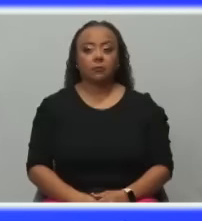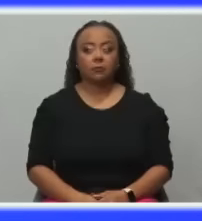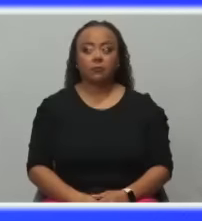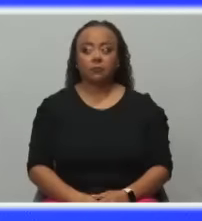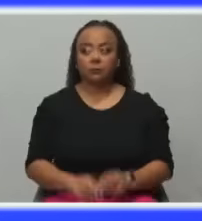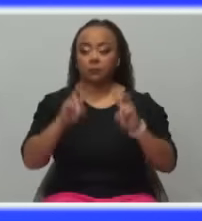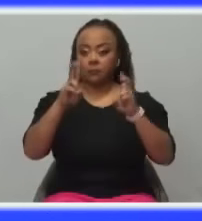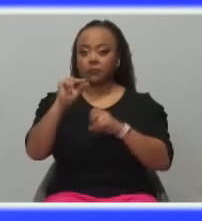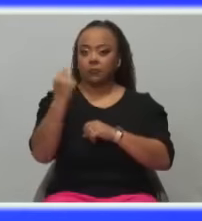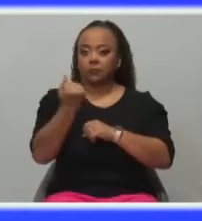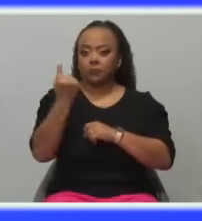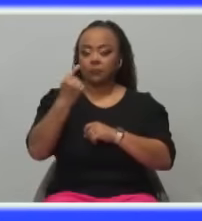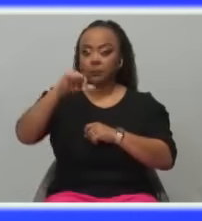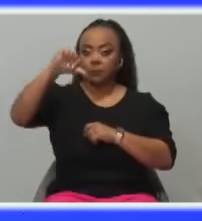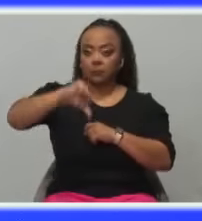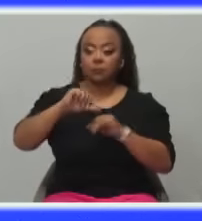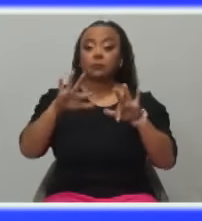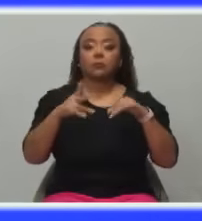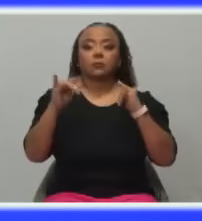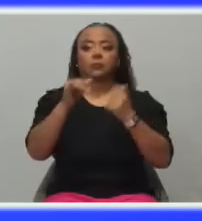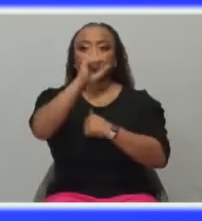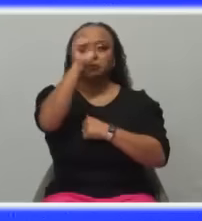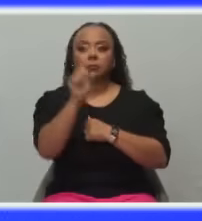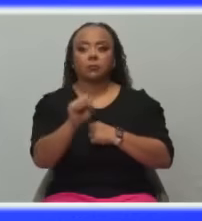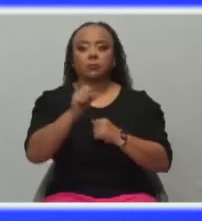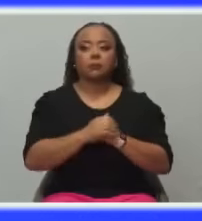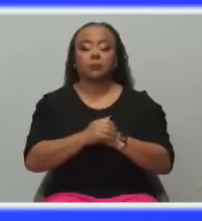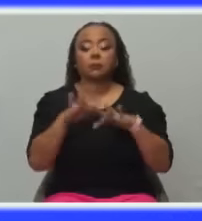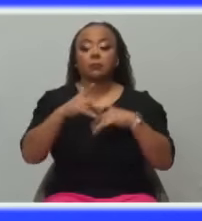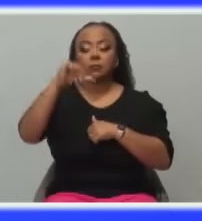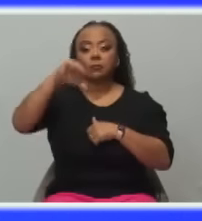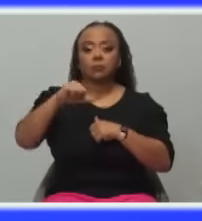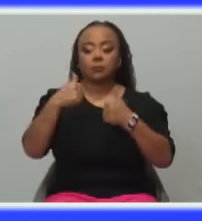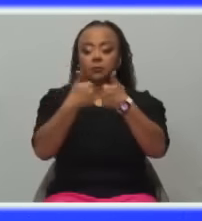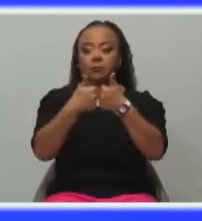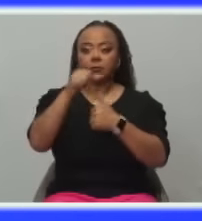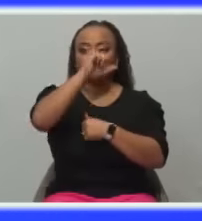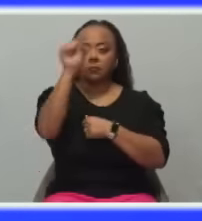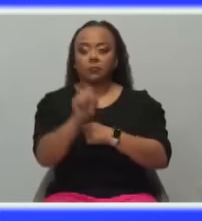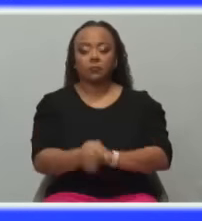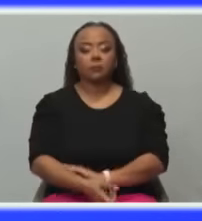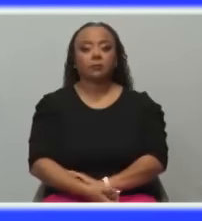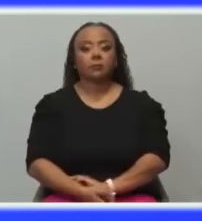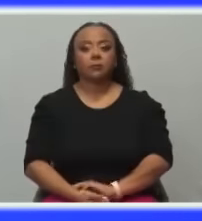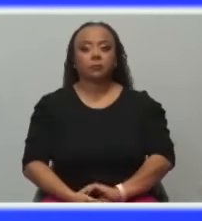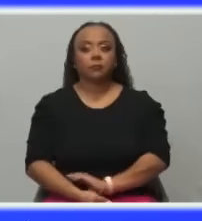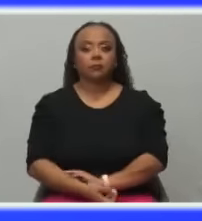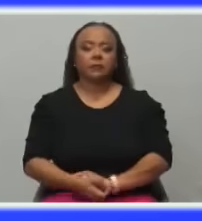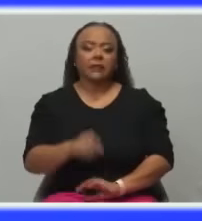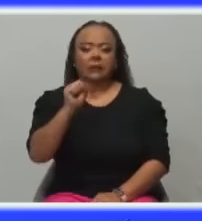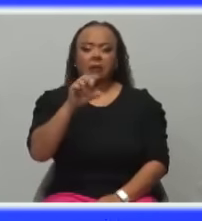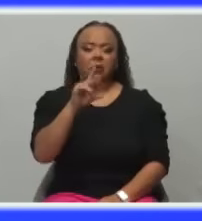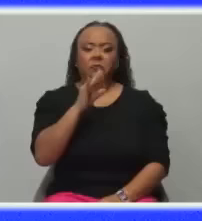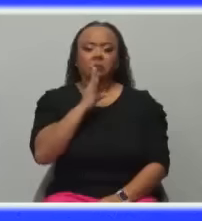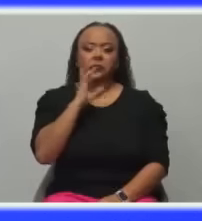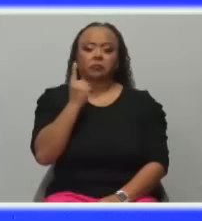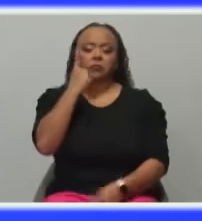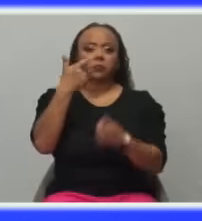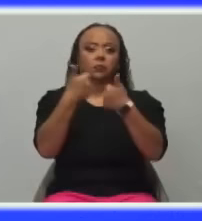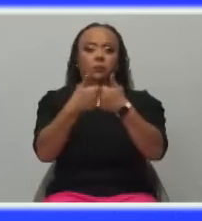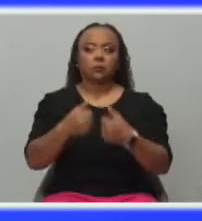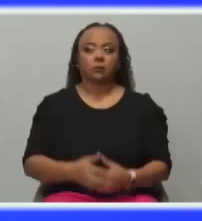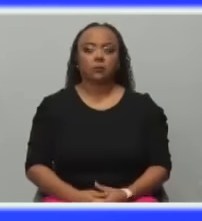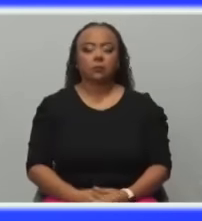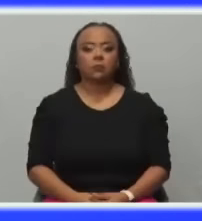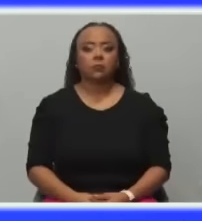solo es que haya perdido sino cómo está jugando saprisa cómo está perdiendo los partidos saprisa Y sí que no es hablar a la luz de un encuentro